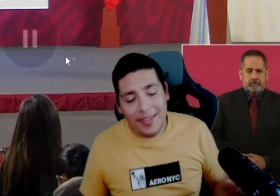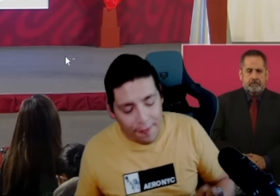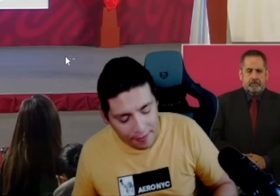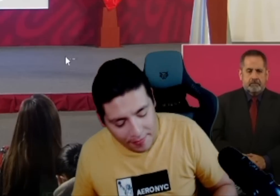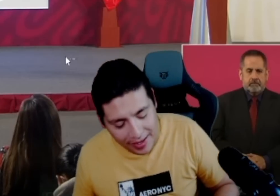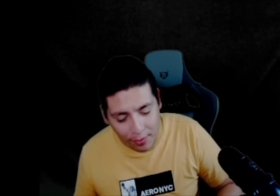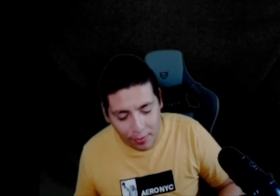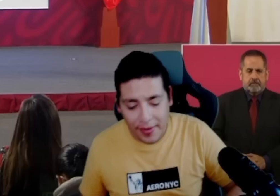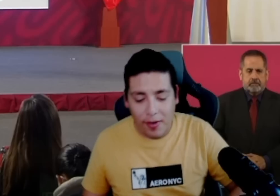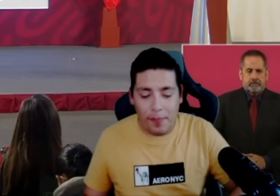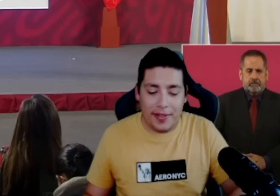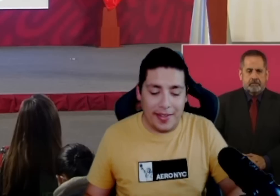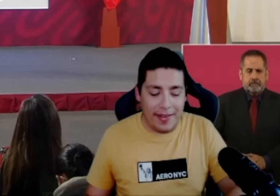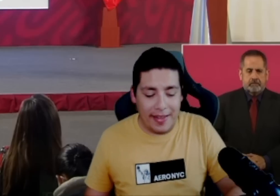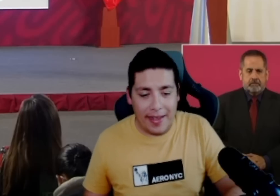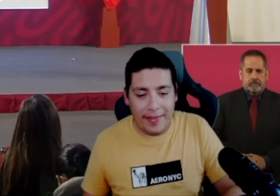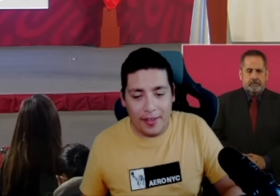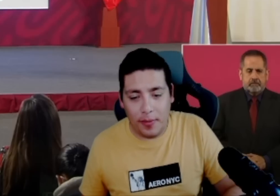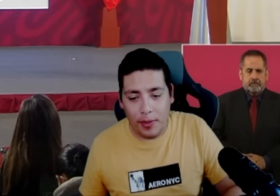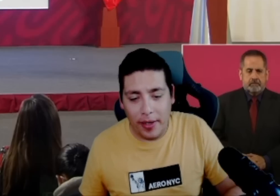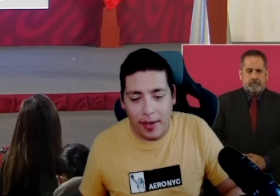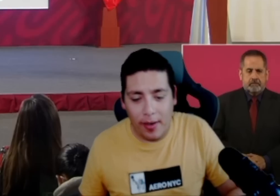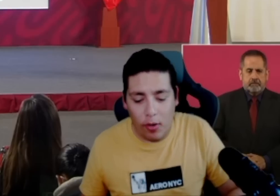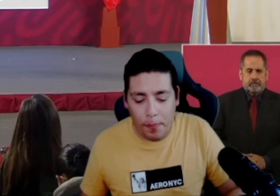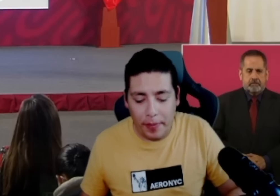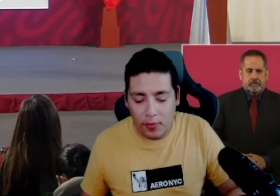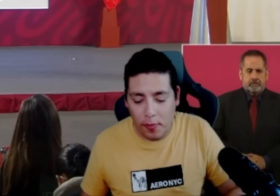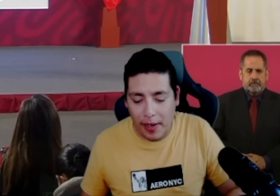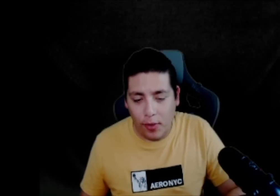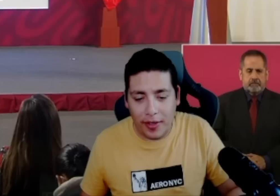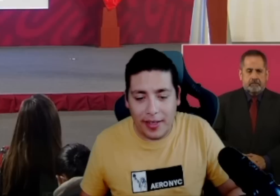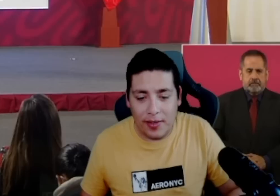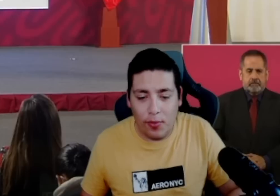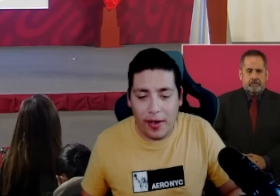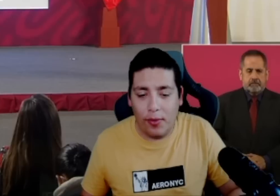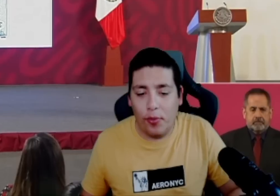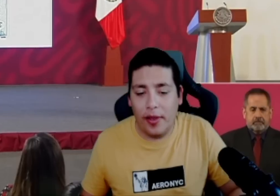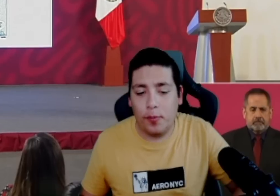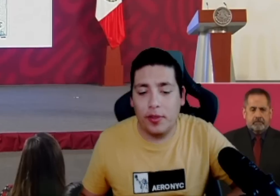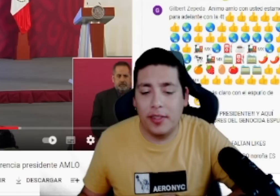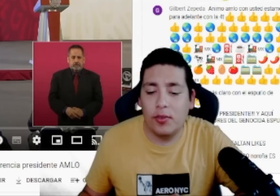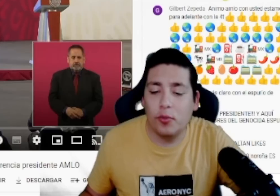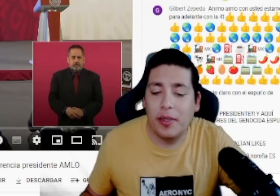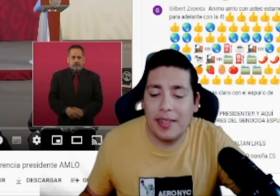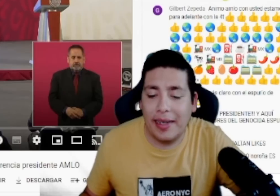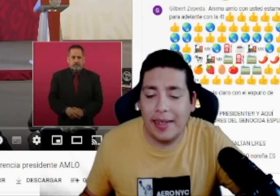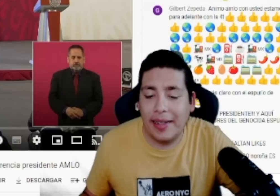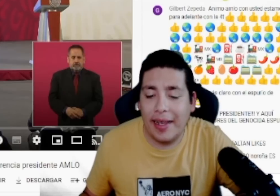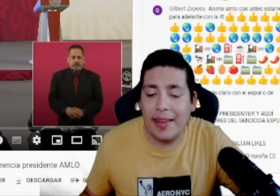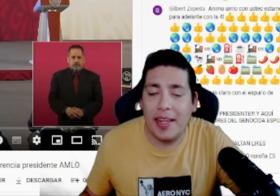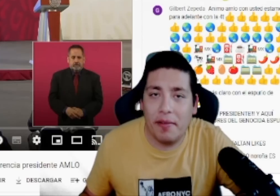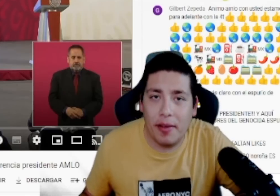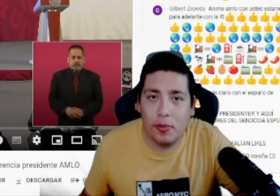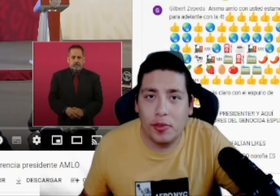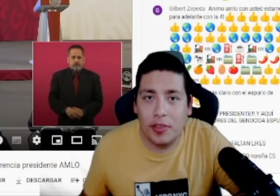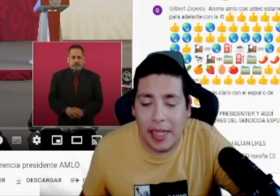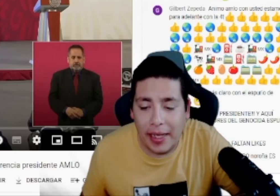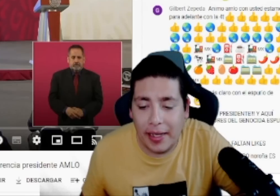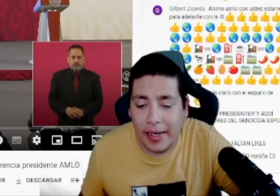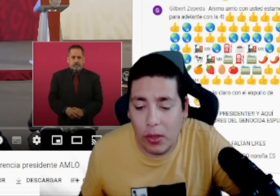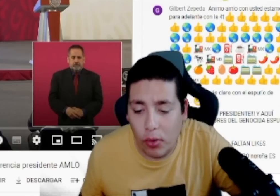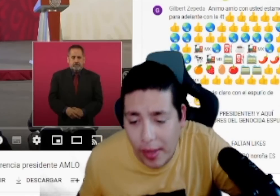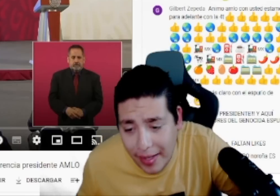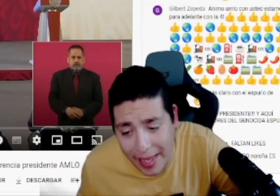Pues ahí está, familia, lo que dijo el presidente Andrés Manuel López Obrador, que sin lugar a dudas, pues es un mensaje que debemos